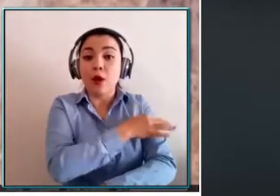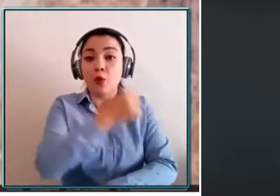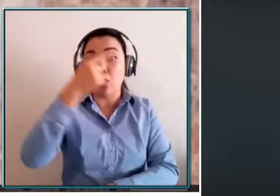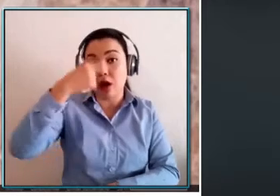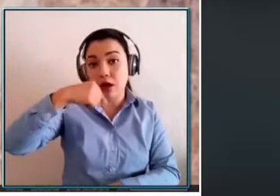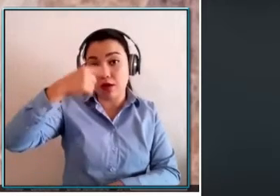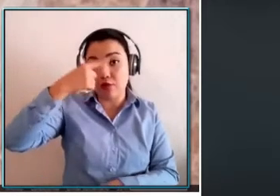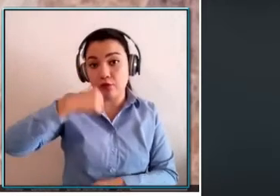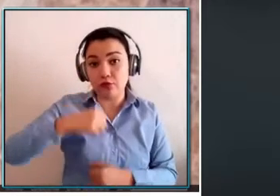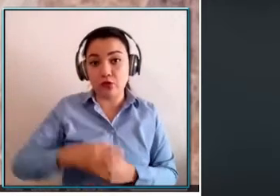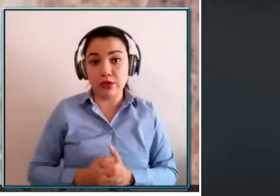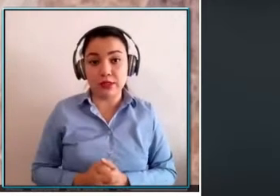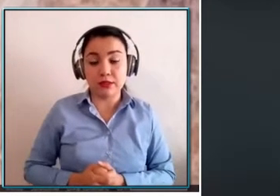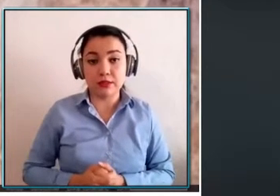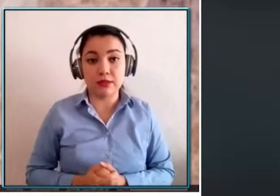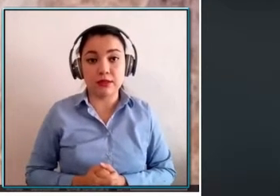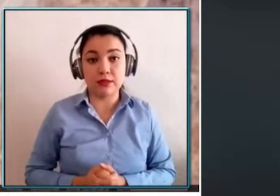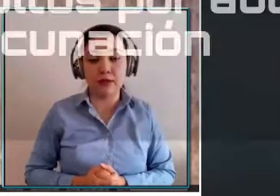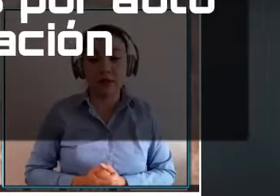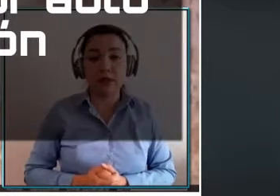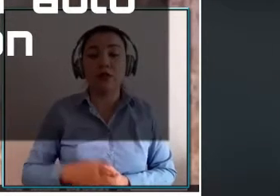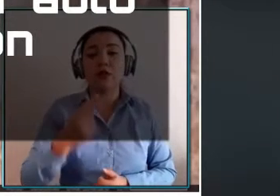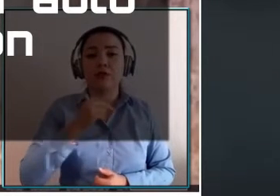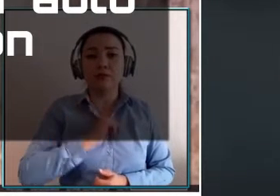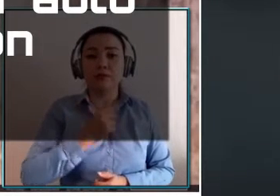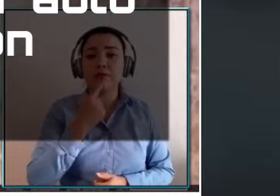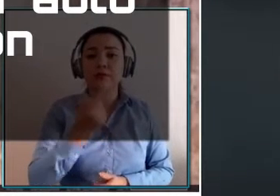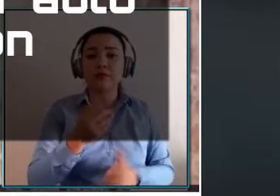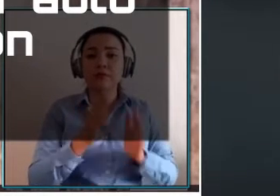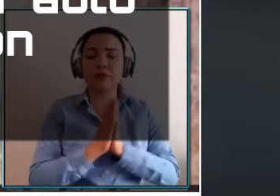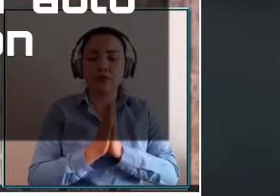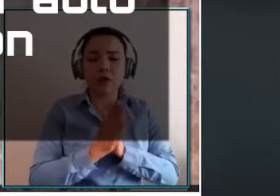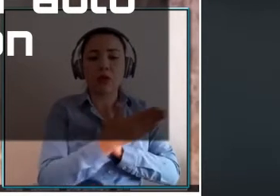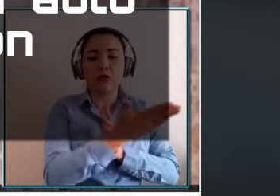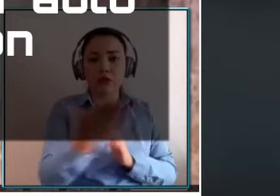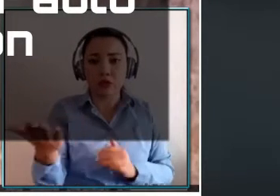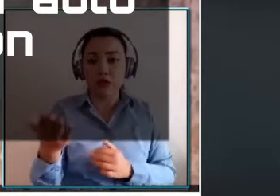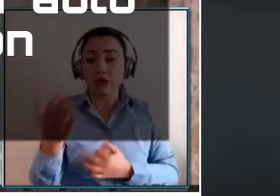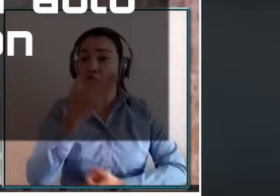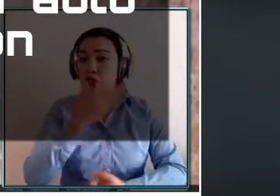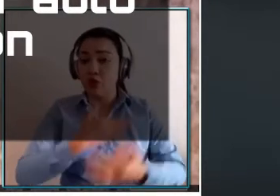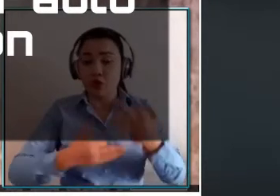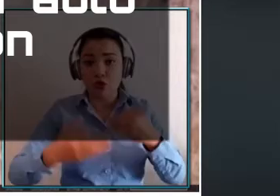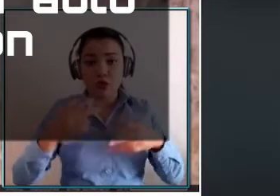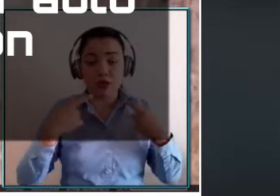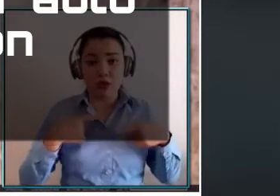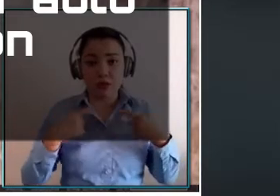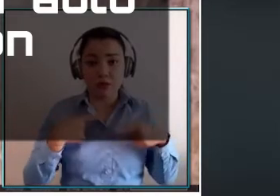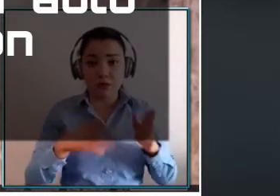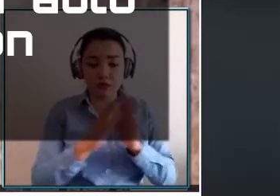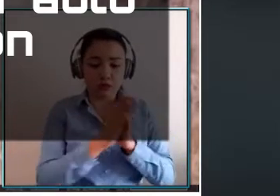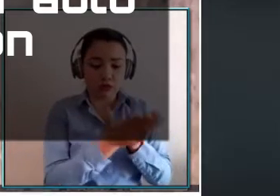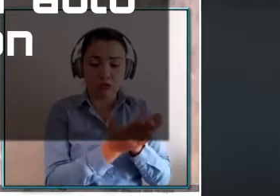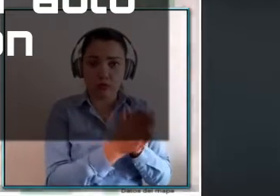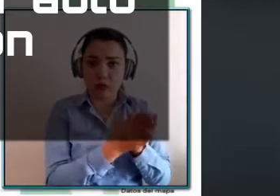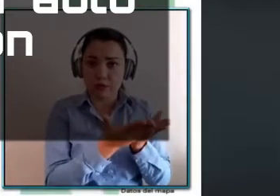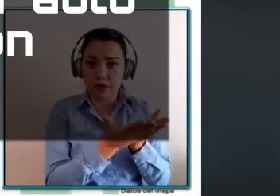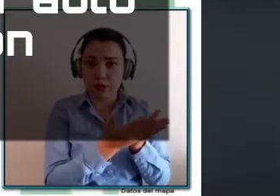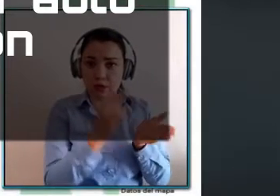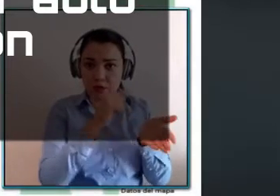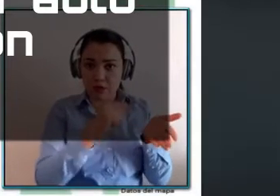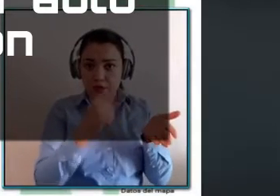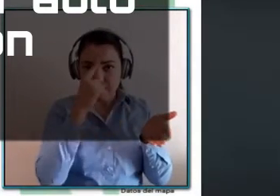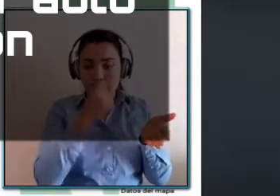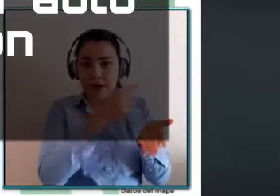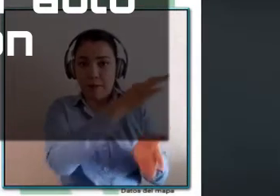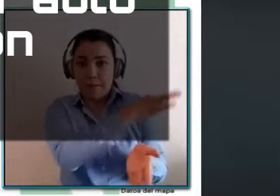y les pedimos a toda la ciudadanía que acuda con su cartilla de vacunación tanto sean niños como adultos para que el personal de salud les puede decir